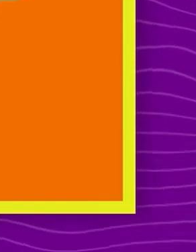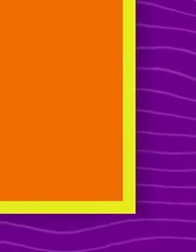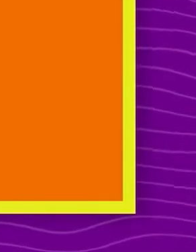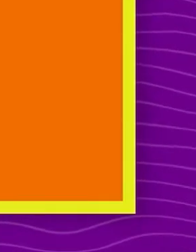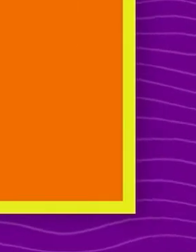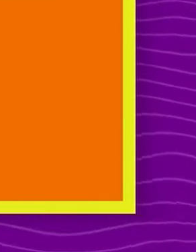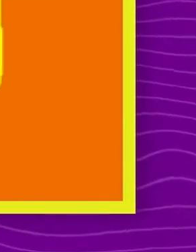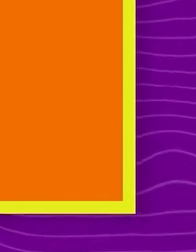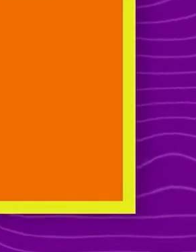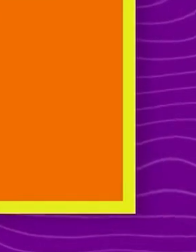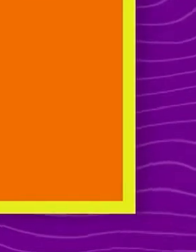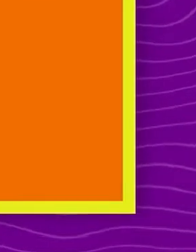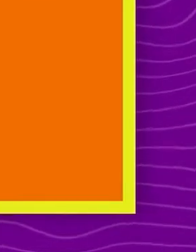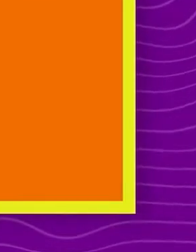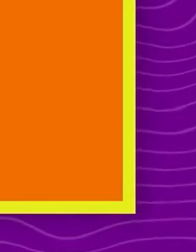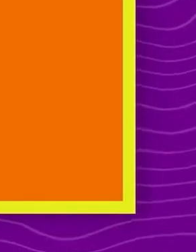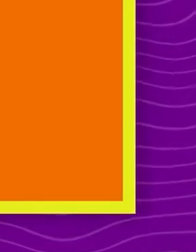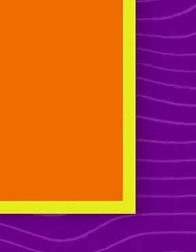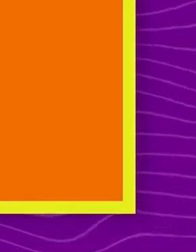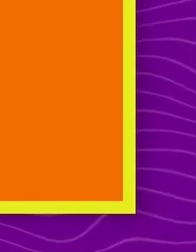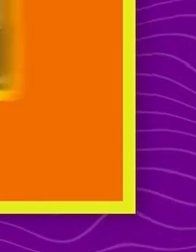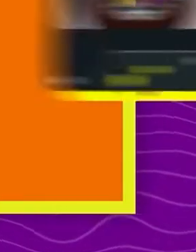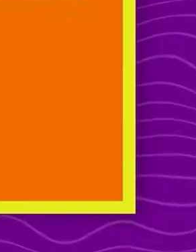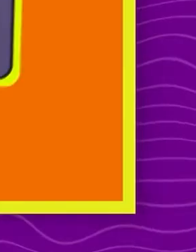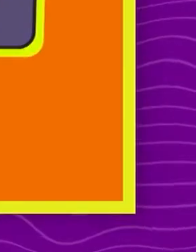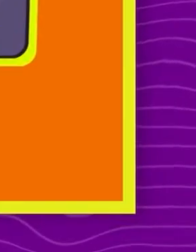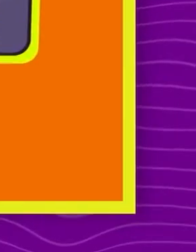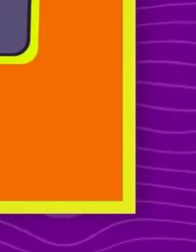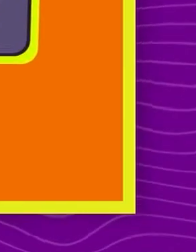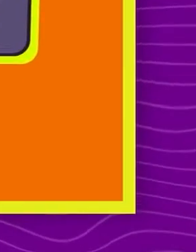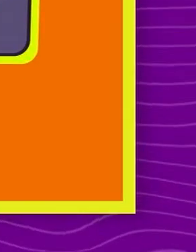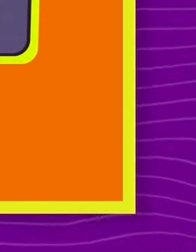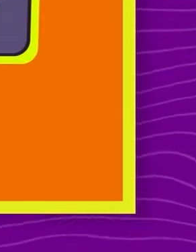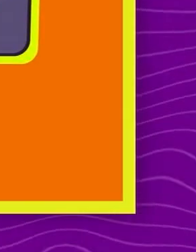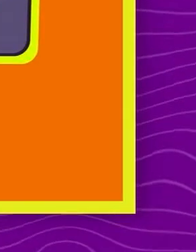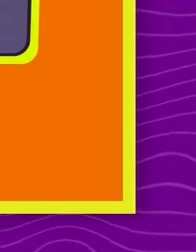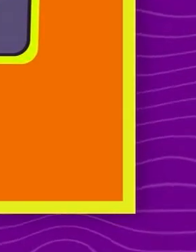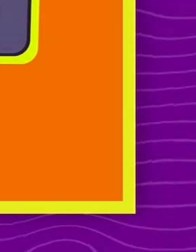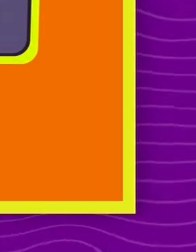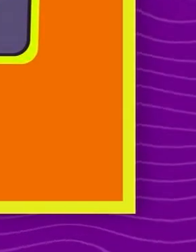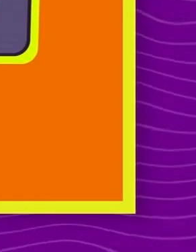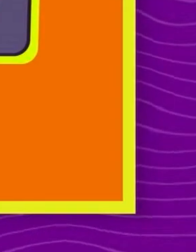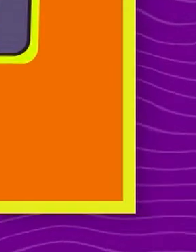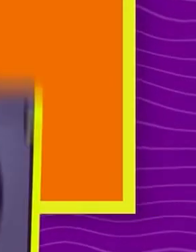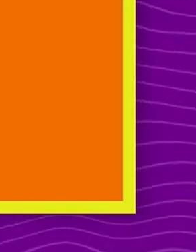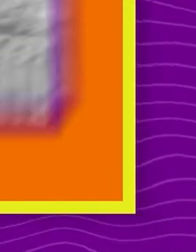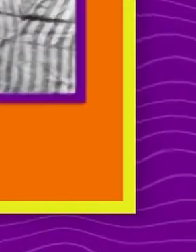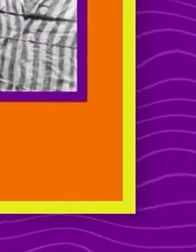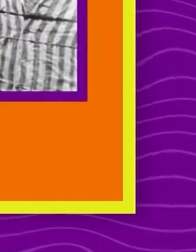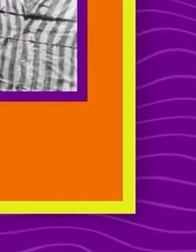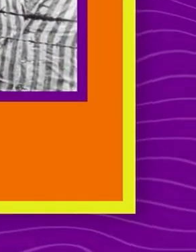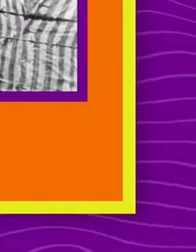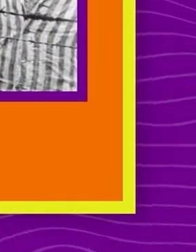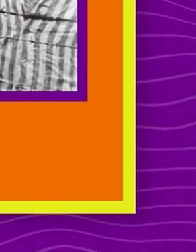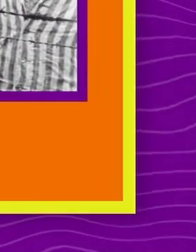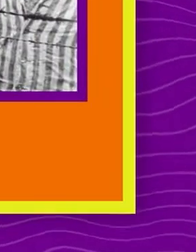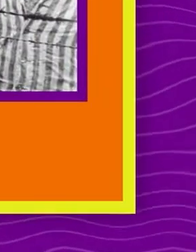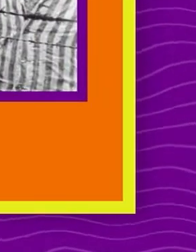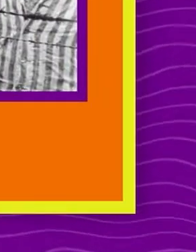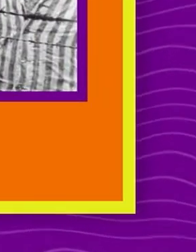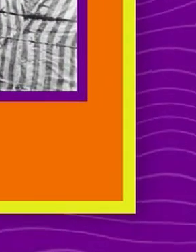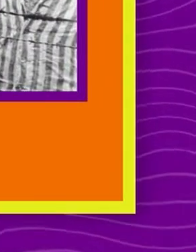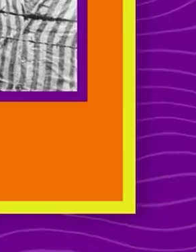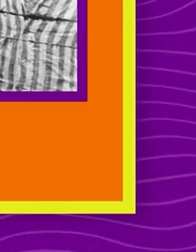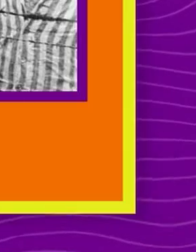más rigurosa. Parte de evidencias contundentes que confirman o desechan los sucesos para narrar una historia